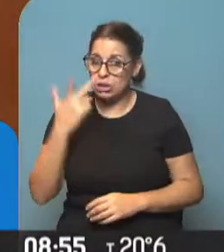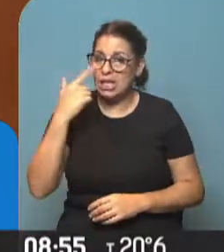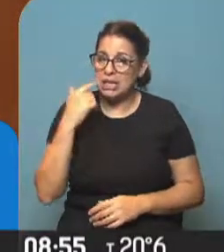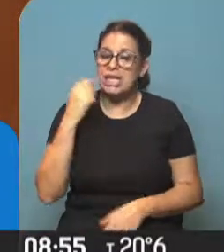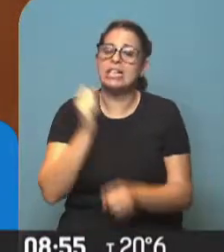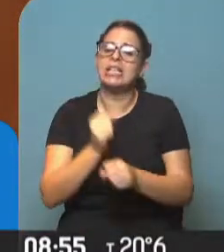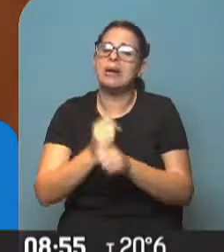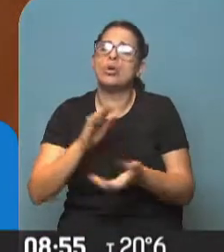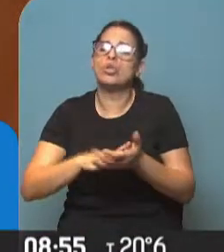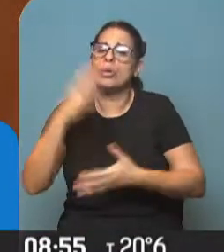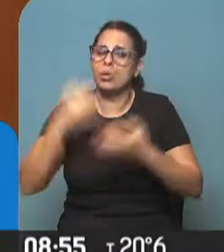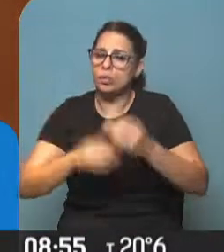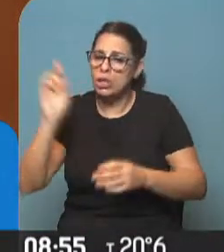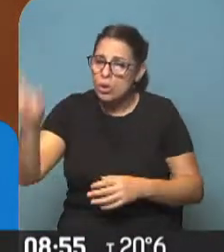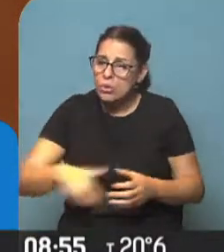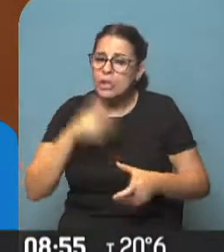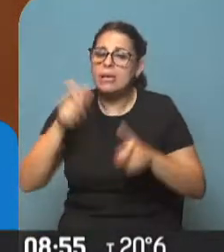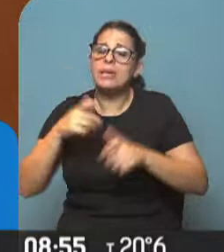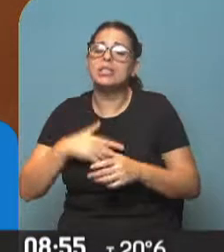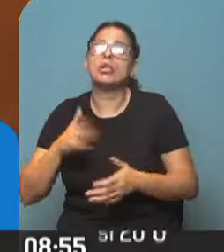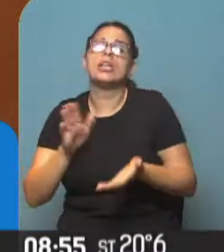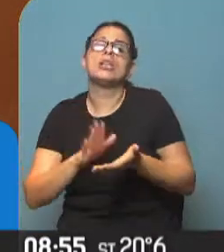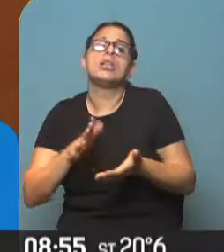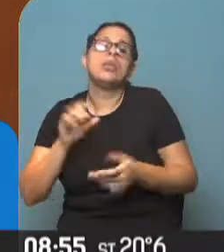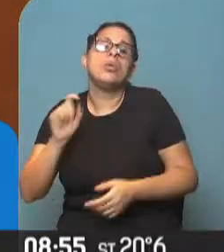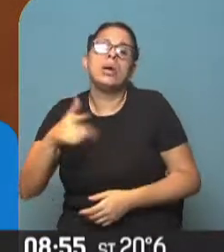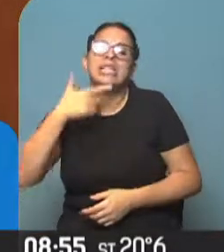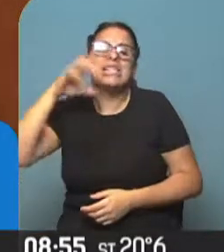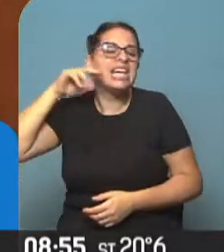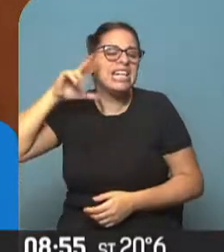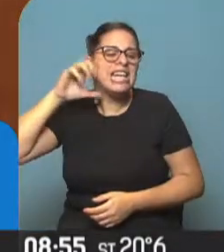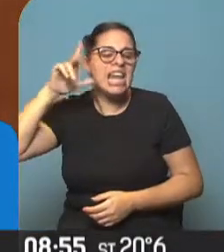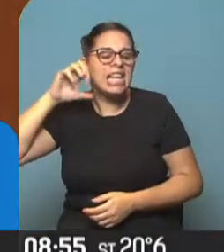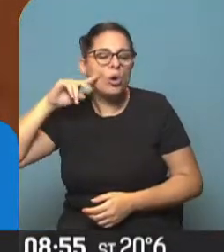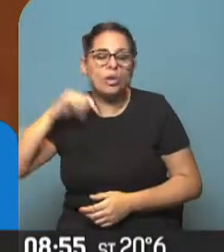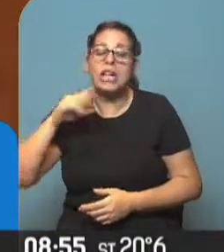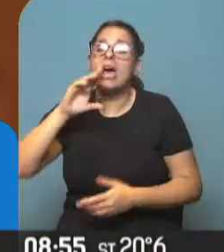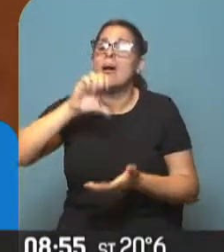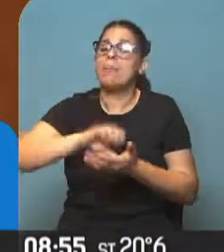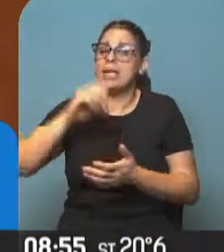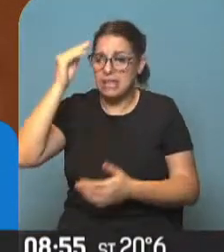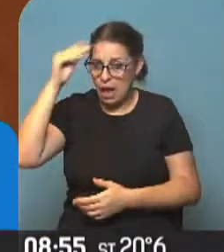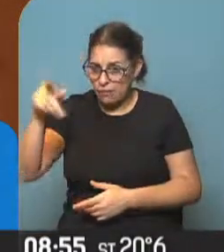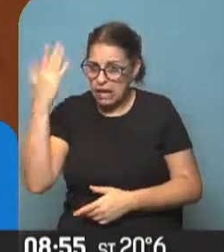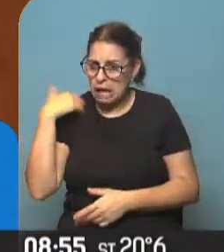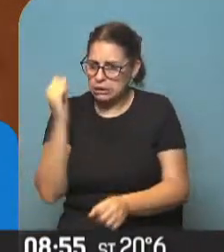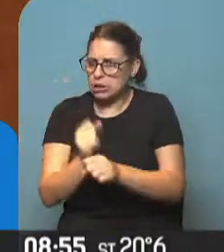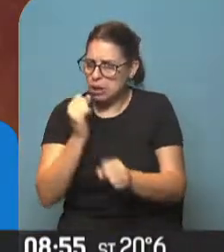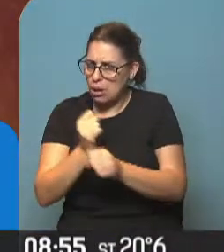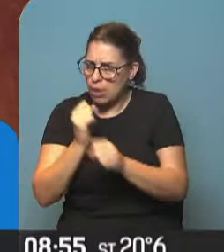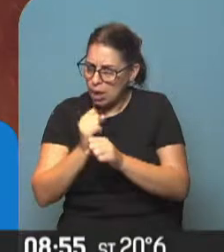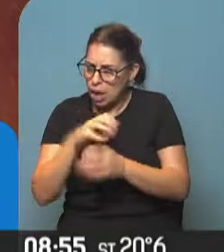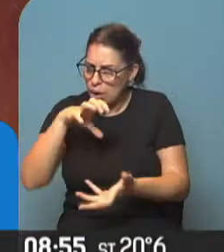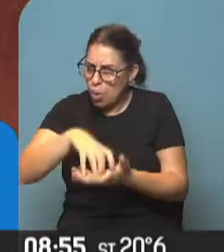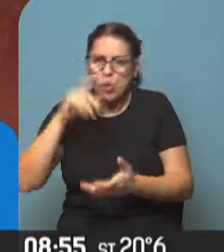justicia va a haber gente de sierra leona uno se imagina países africanos que lógicamente van trabajado y mucho algunas ongs